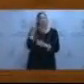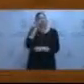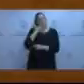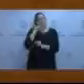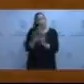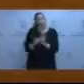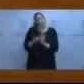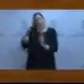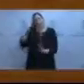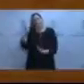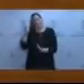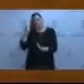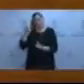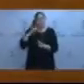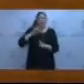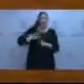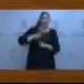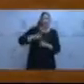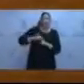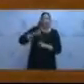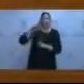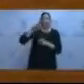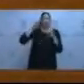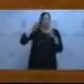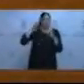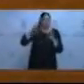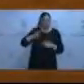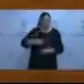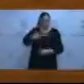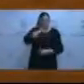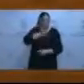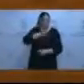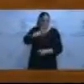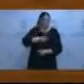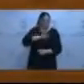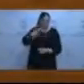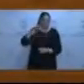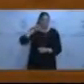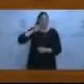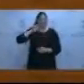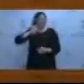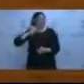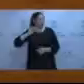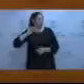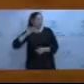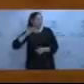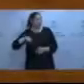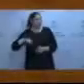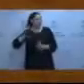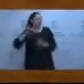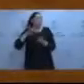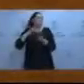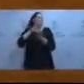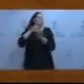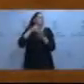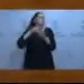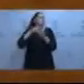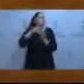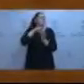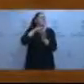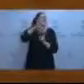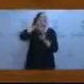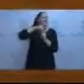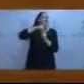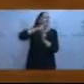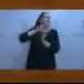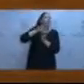mientras el exconsejero socialista, señor Río Pedre, facturaba material que no llegaba a los centros educativos del concejo de Tineo por